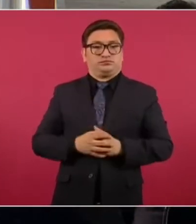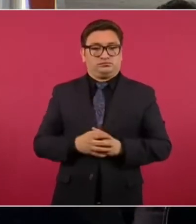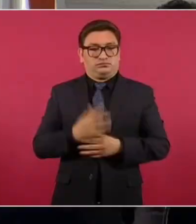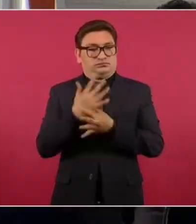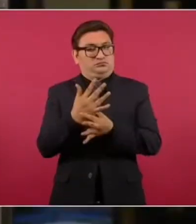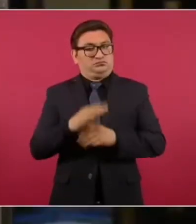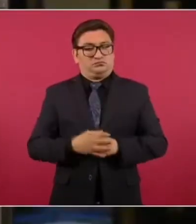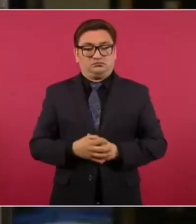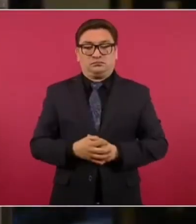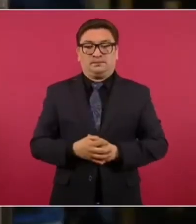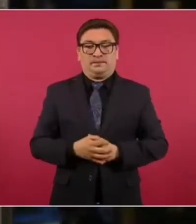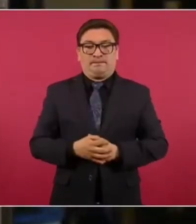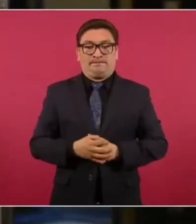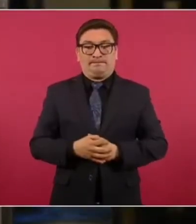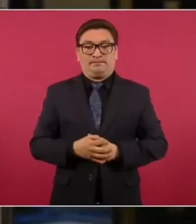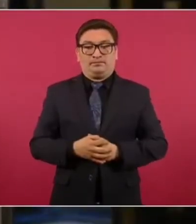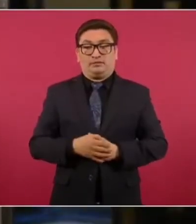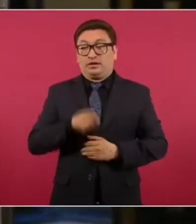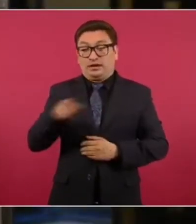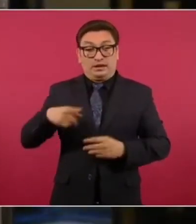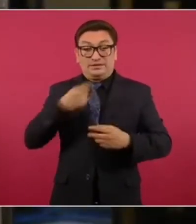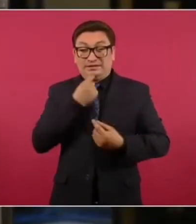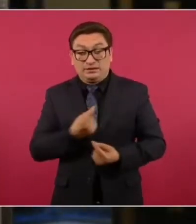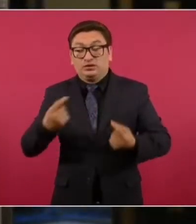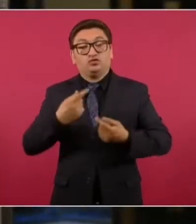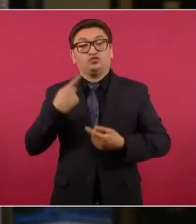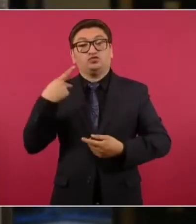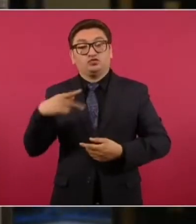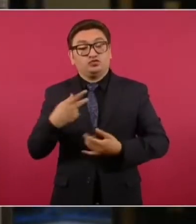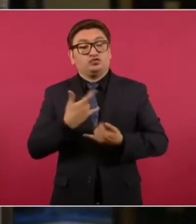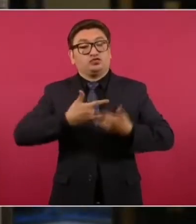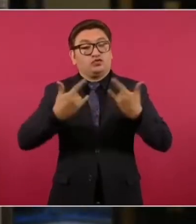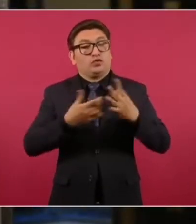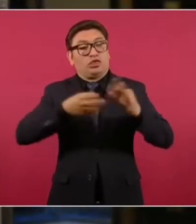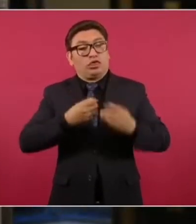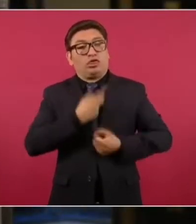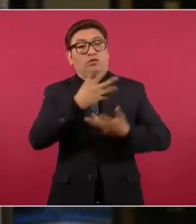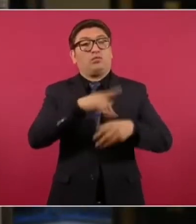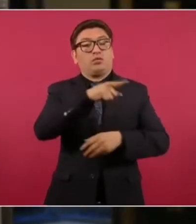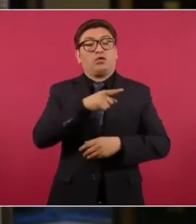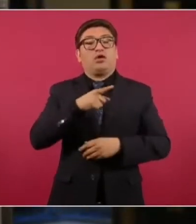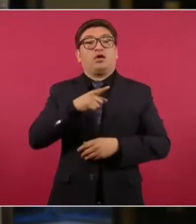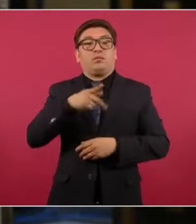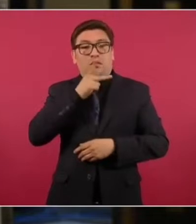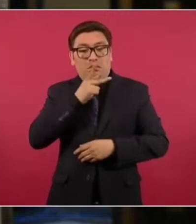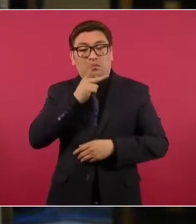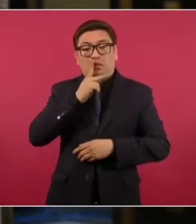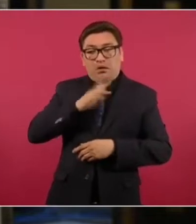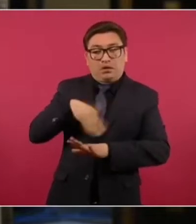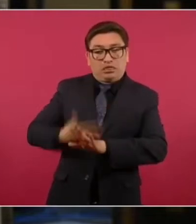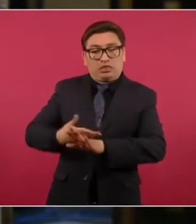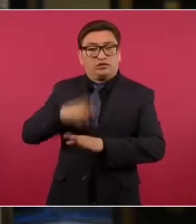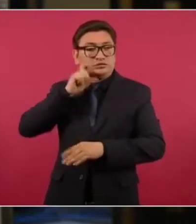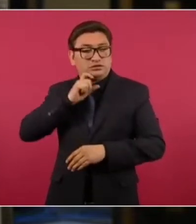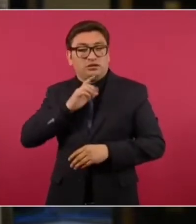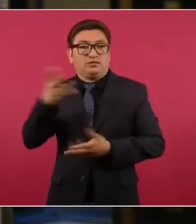lo dijo textual, dejando sin validez los testimonios de las pequeñas que incriminan a su padre por agredirla sexualmente. A pregunta expresa de